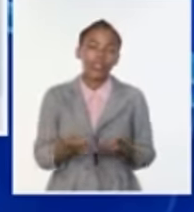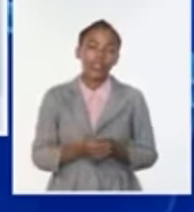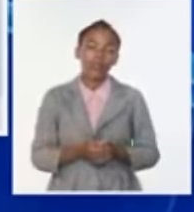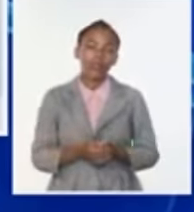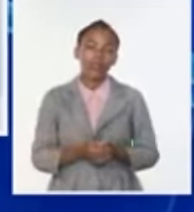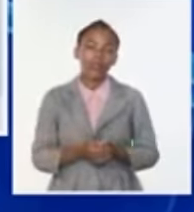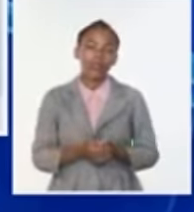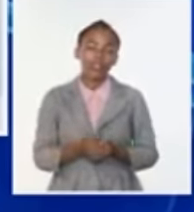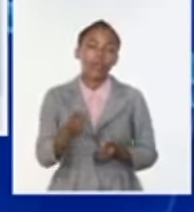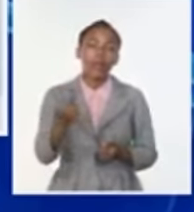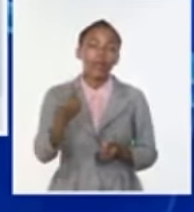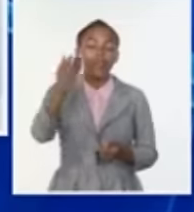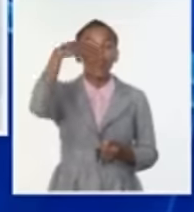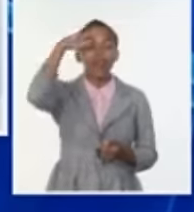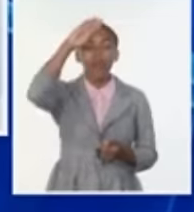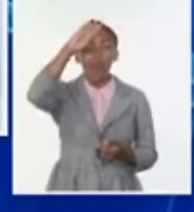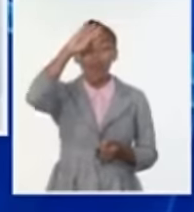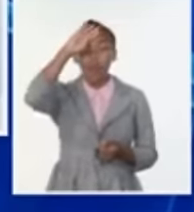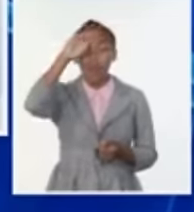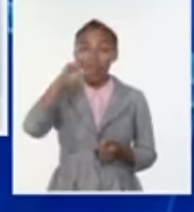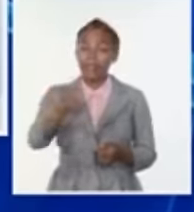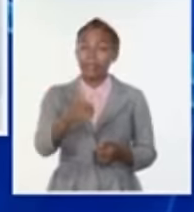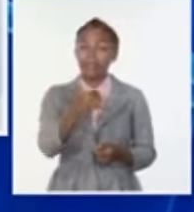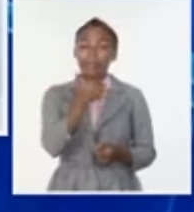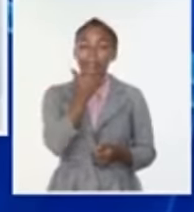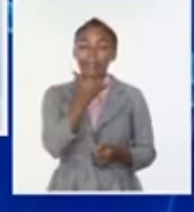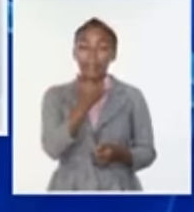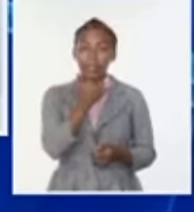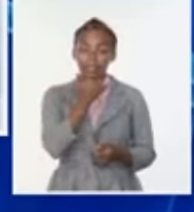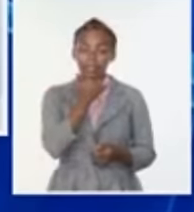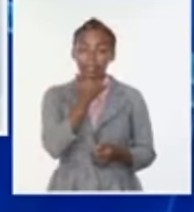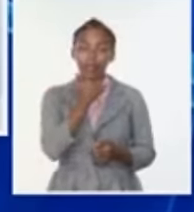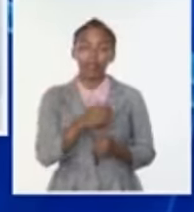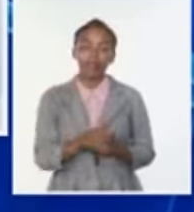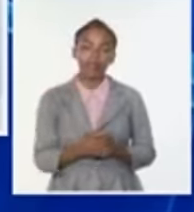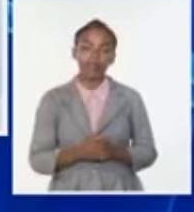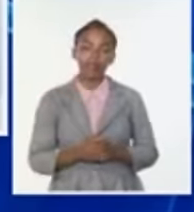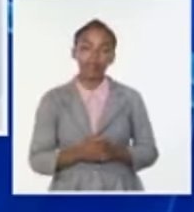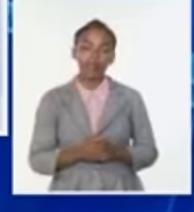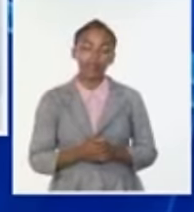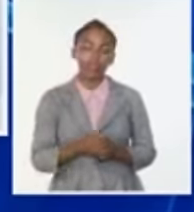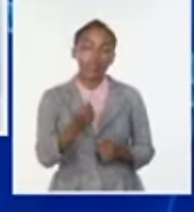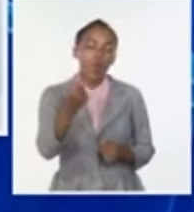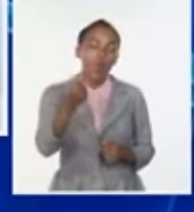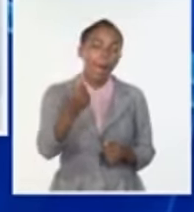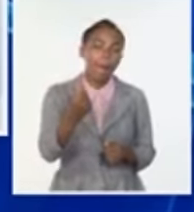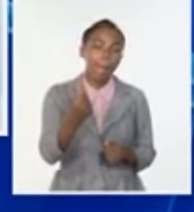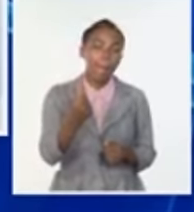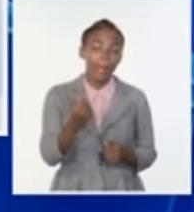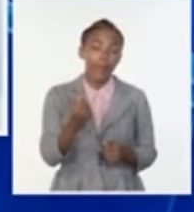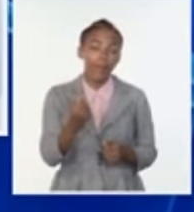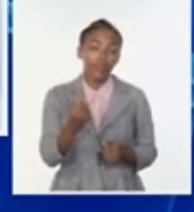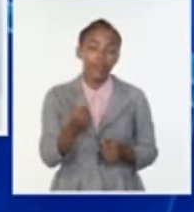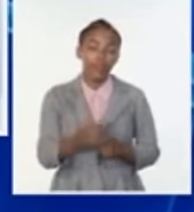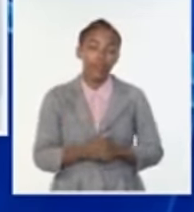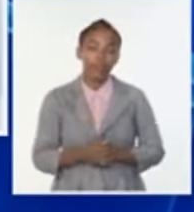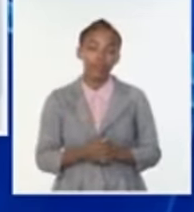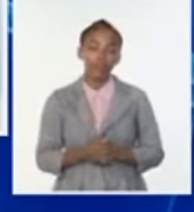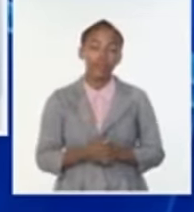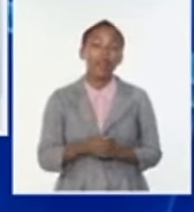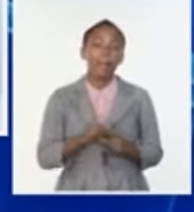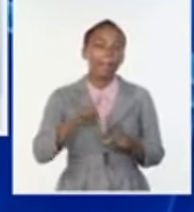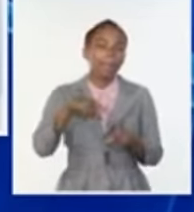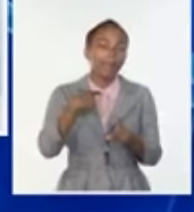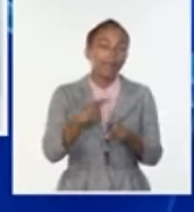y un impacto no deseado en la inflación, en los precios como tal, que subirían, y